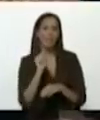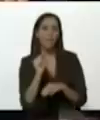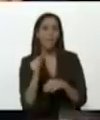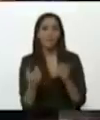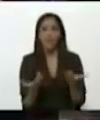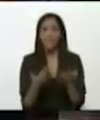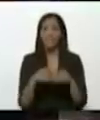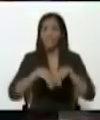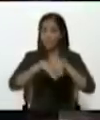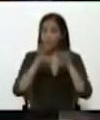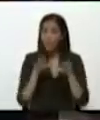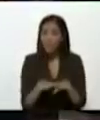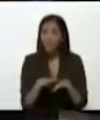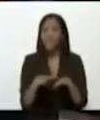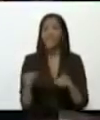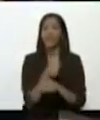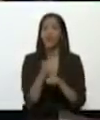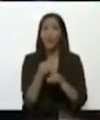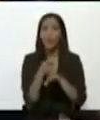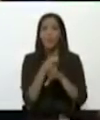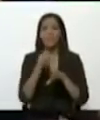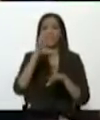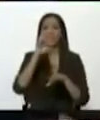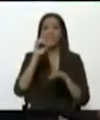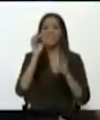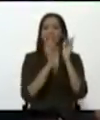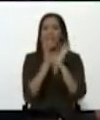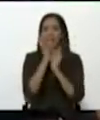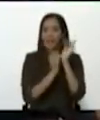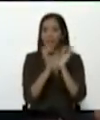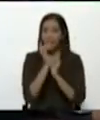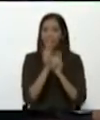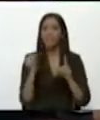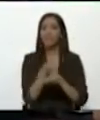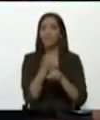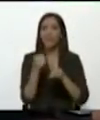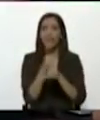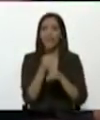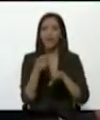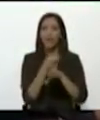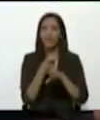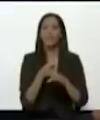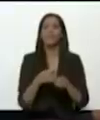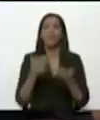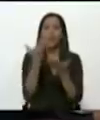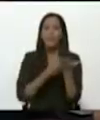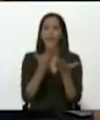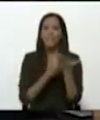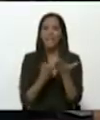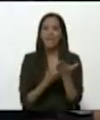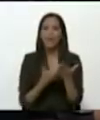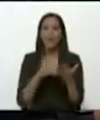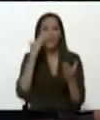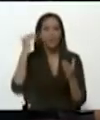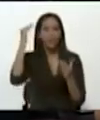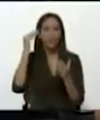había frustrado el golpe de 30 de abril, que fue el golpe de los plátanos maduros, plátanos verdes? ¿Qué es lo que quiere esa